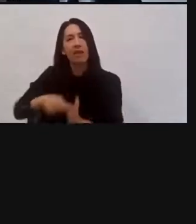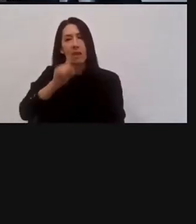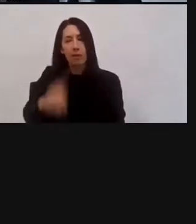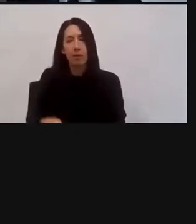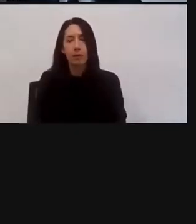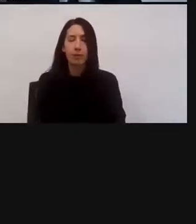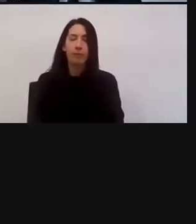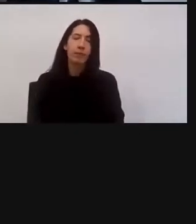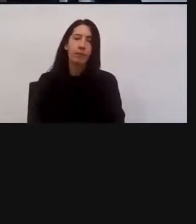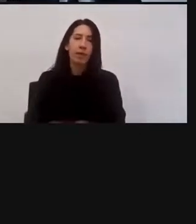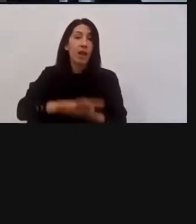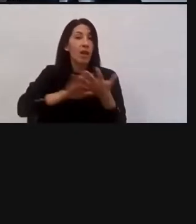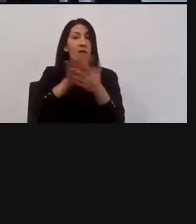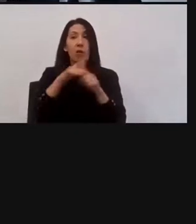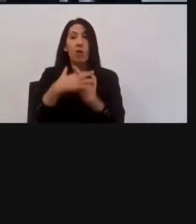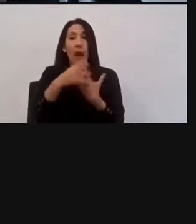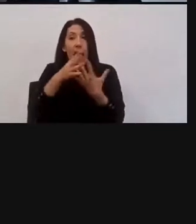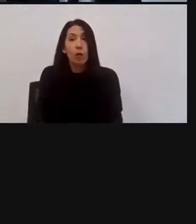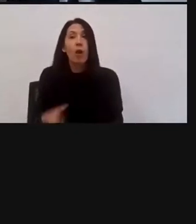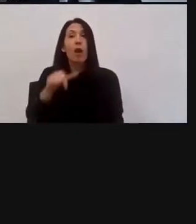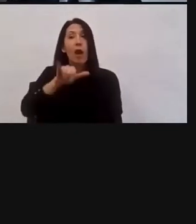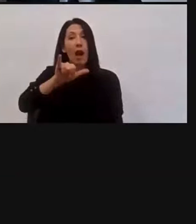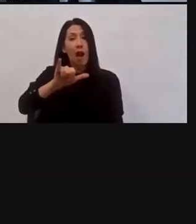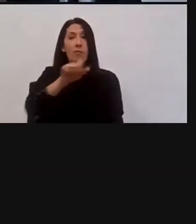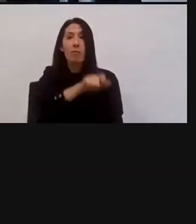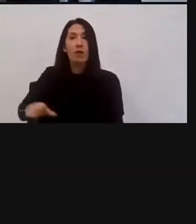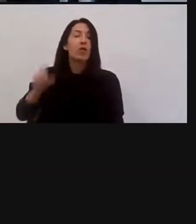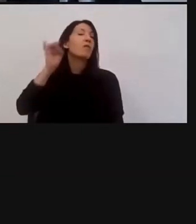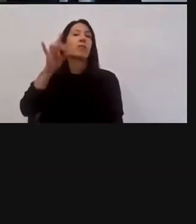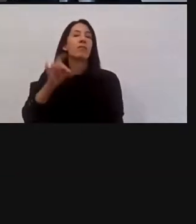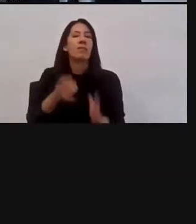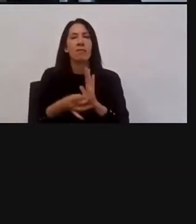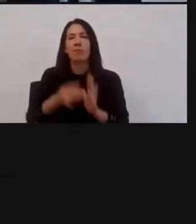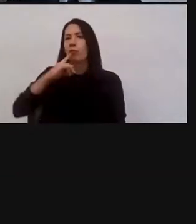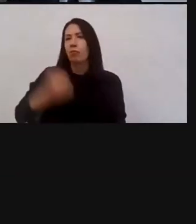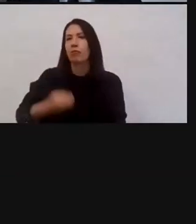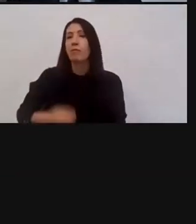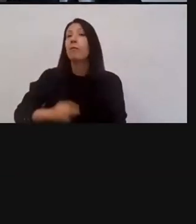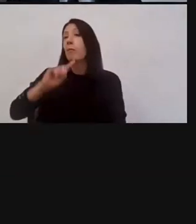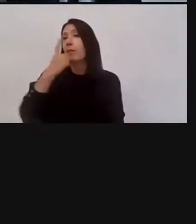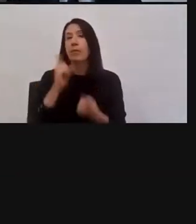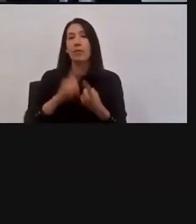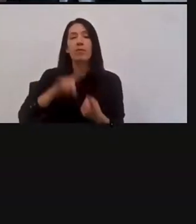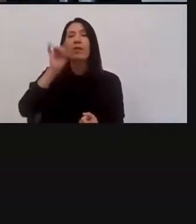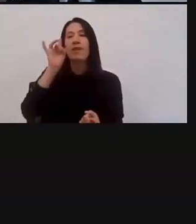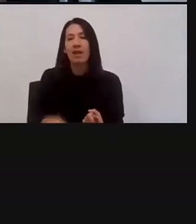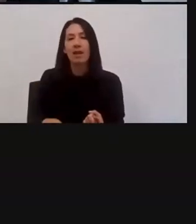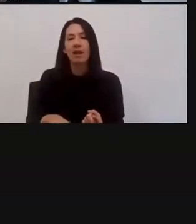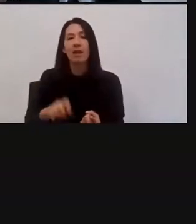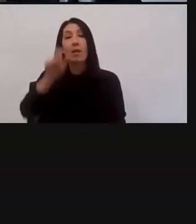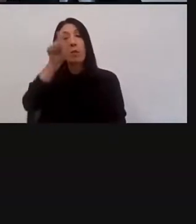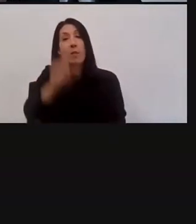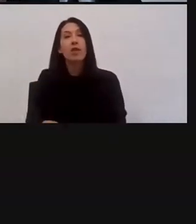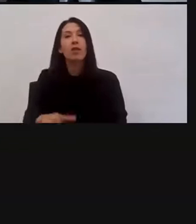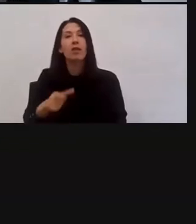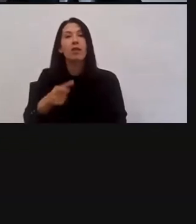hablar de esta realidad, contamos con unos panelistas de excepción. En primer lugar, la persona que va a hacer la